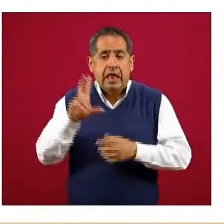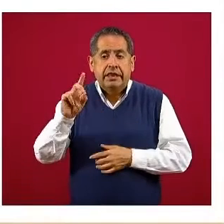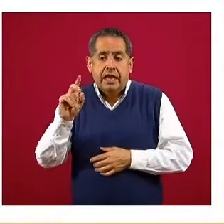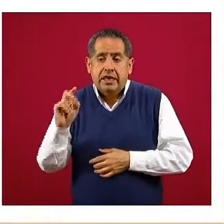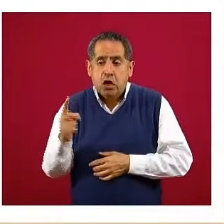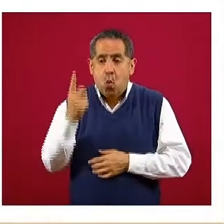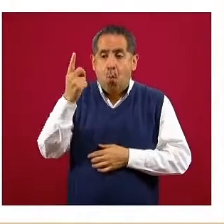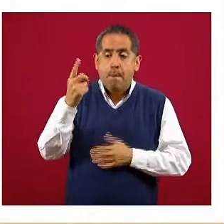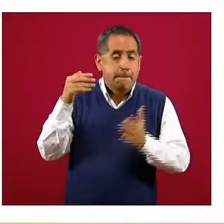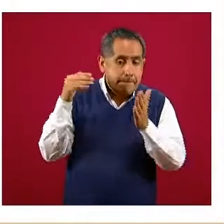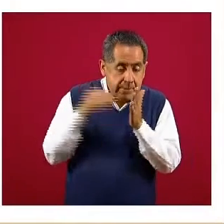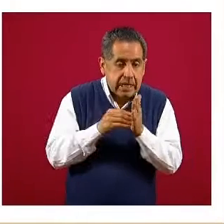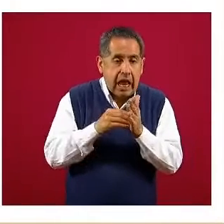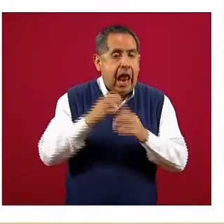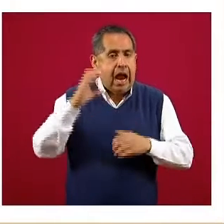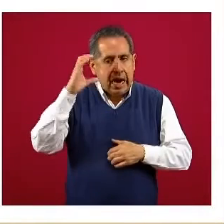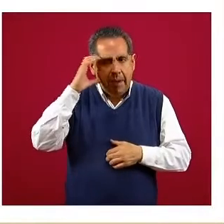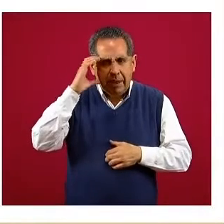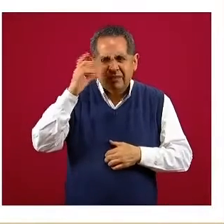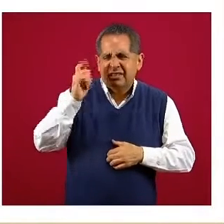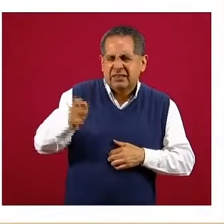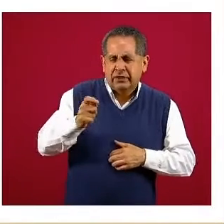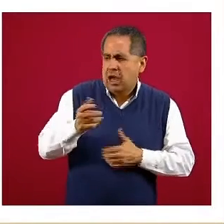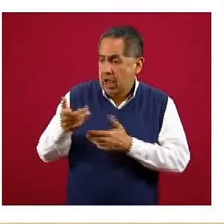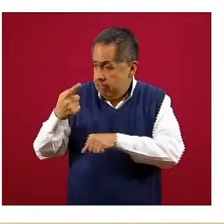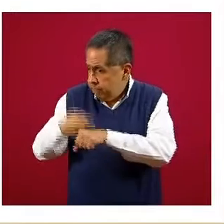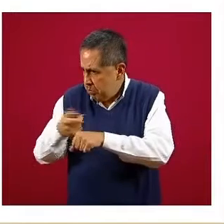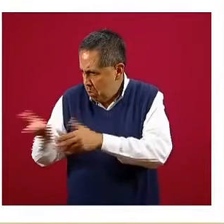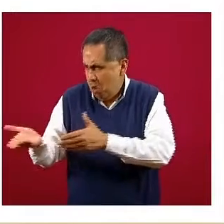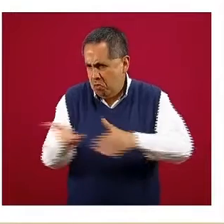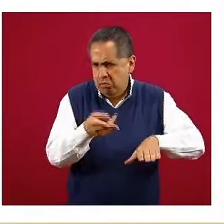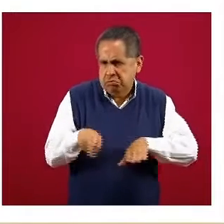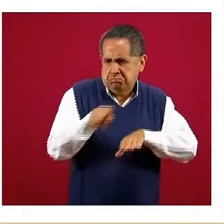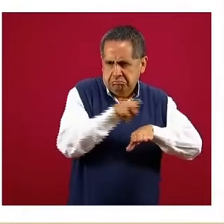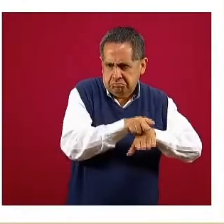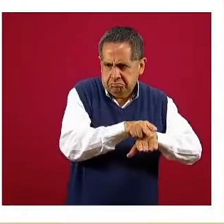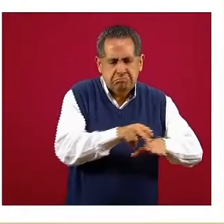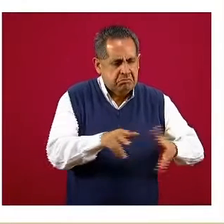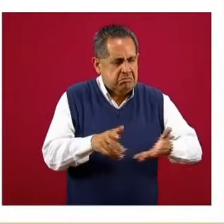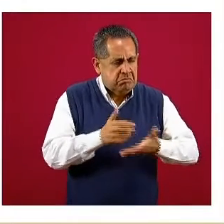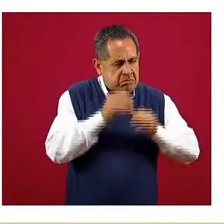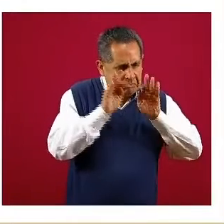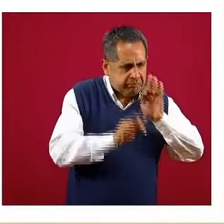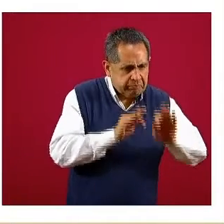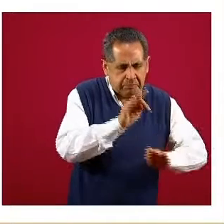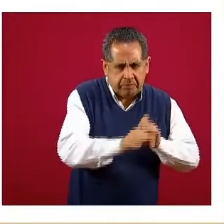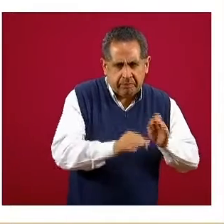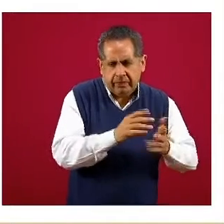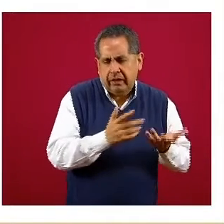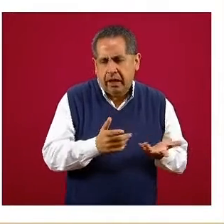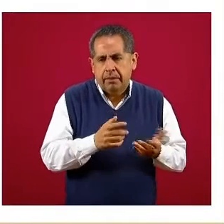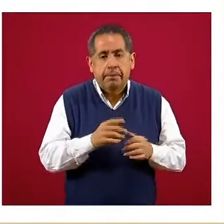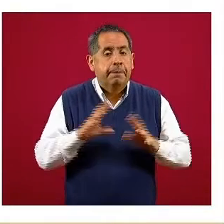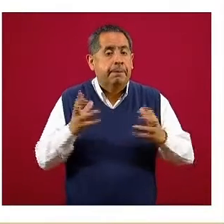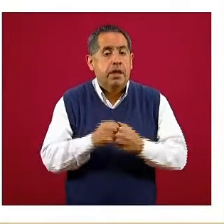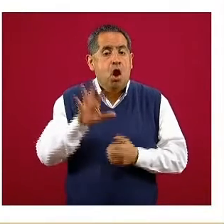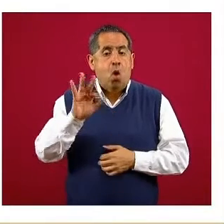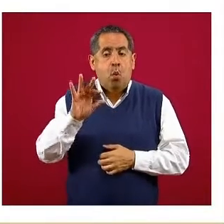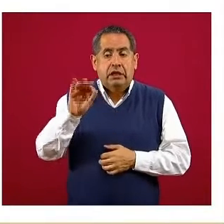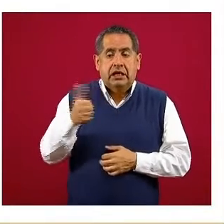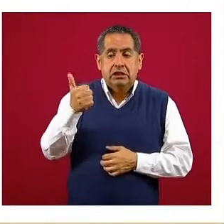semanas, aspectos de organización, de cómo implementar los semáforos o el semáforo en cada una de las